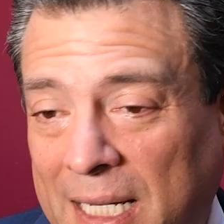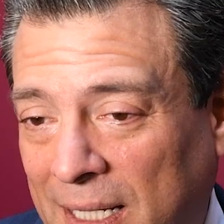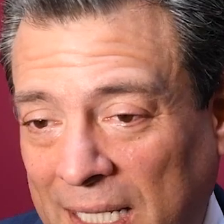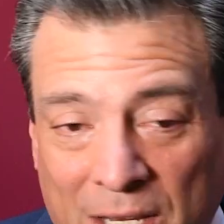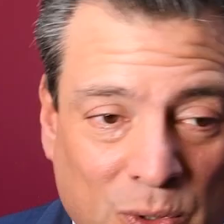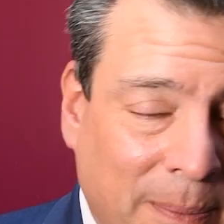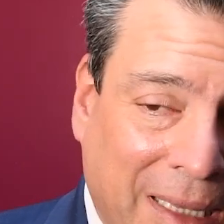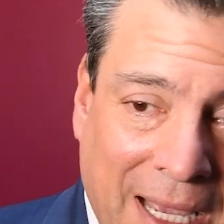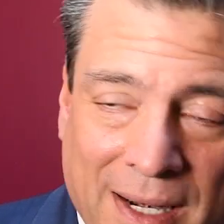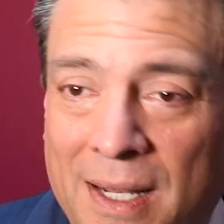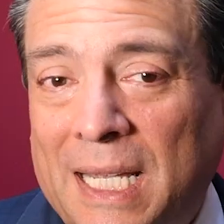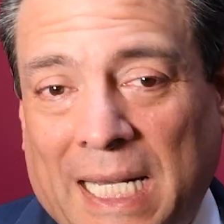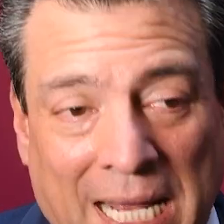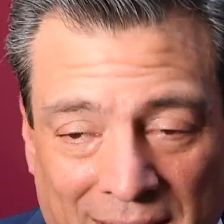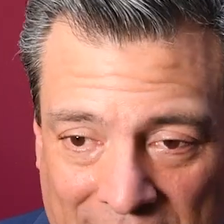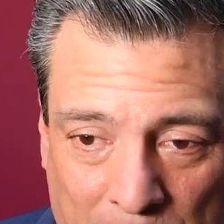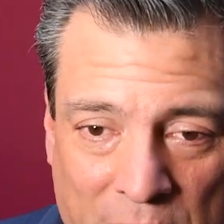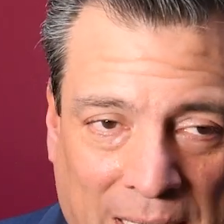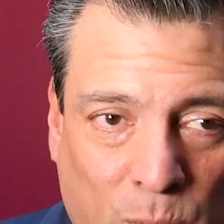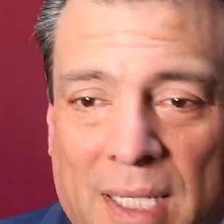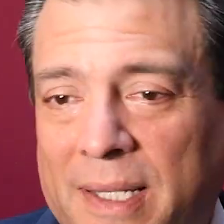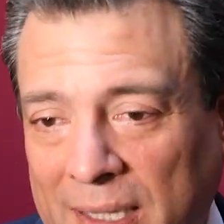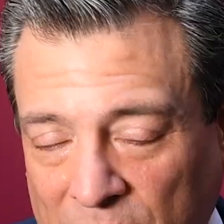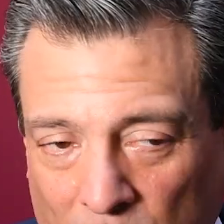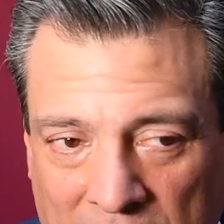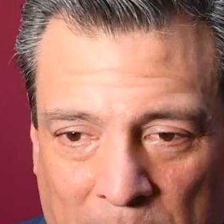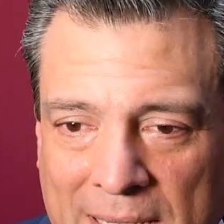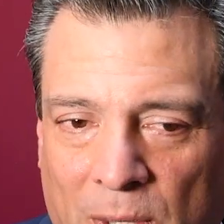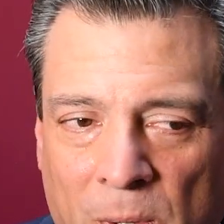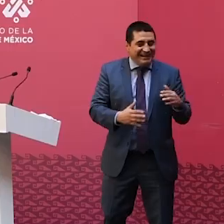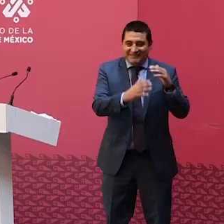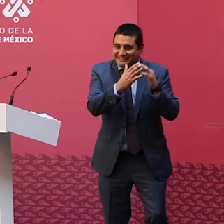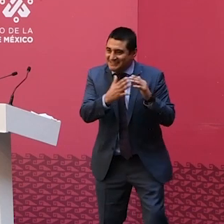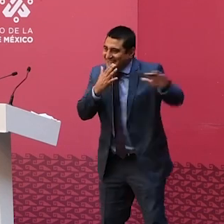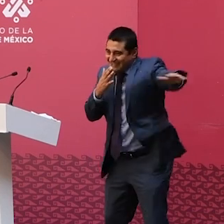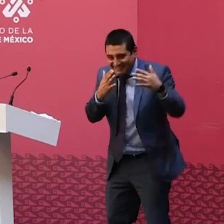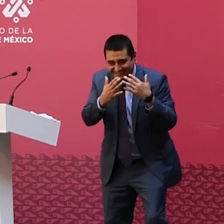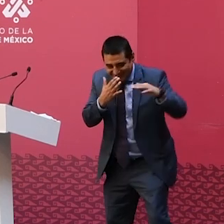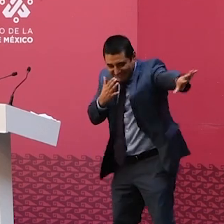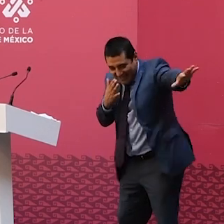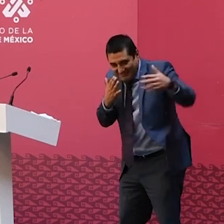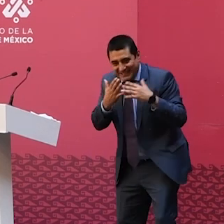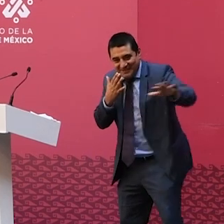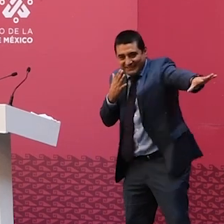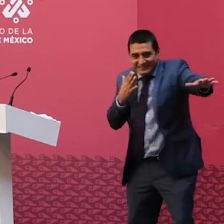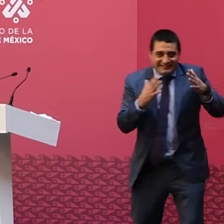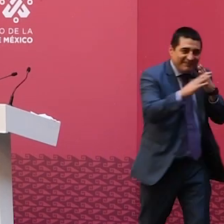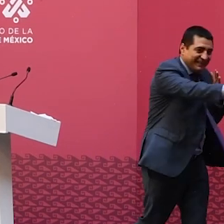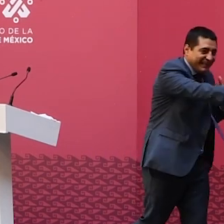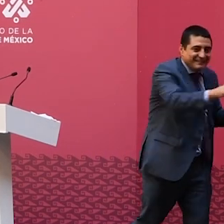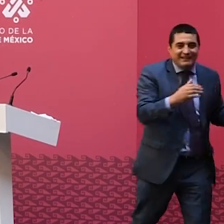desde niños, amateur, grandes campeones actuales, grandes figuras del pasado. Pues ya Chávez está